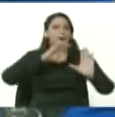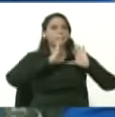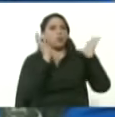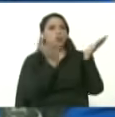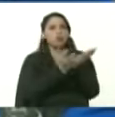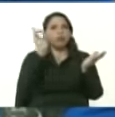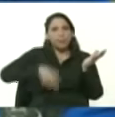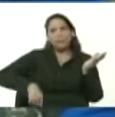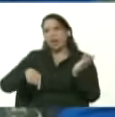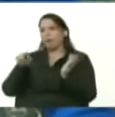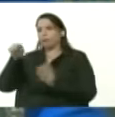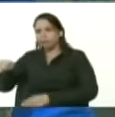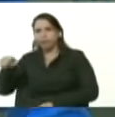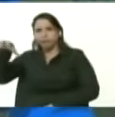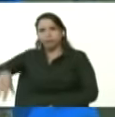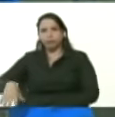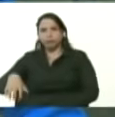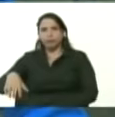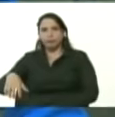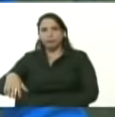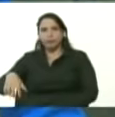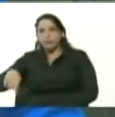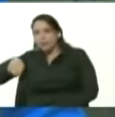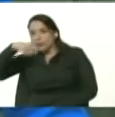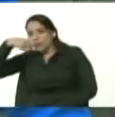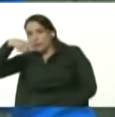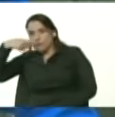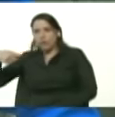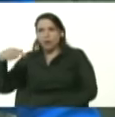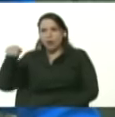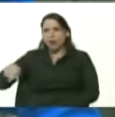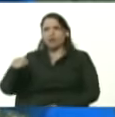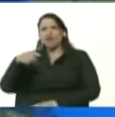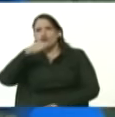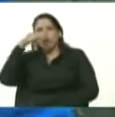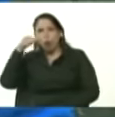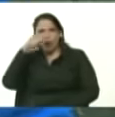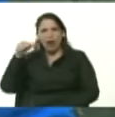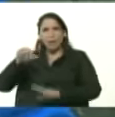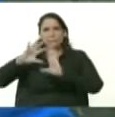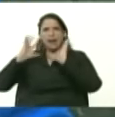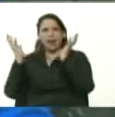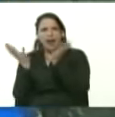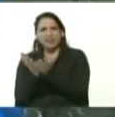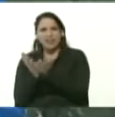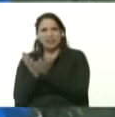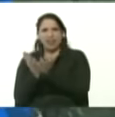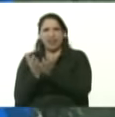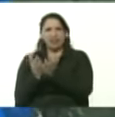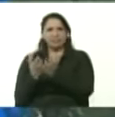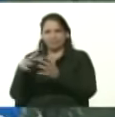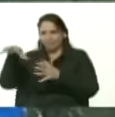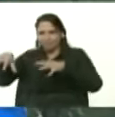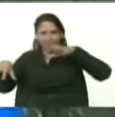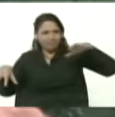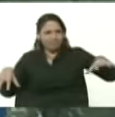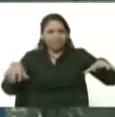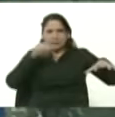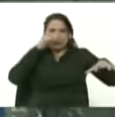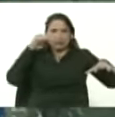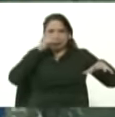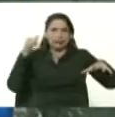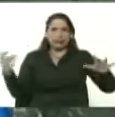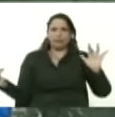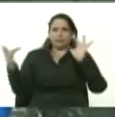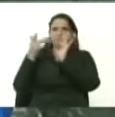primer consumidor de esta droga en el planeta, en una especie de relación narcótica que existe